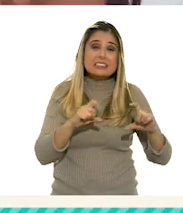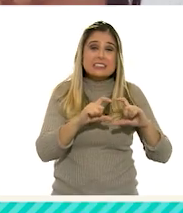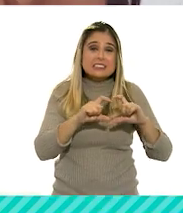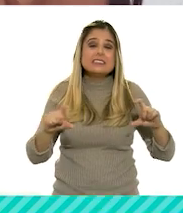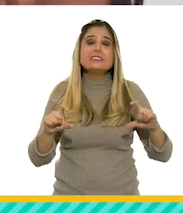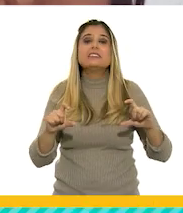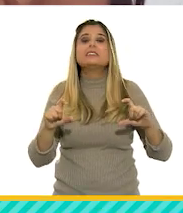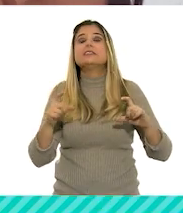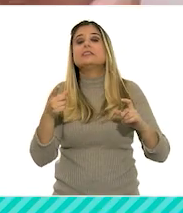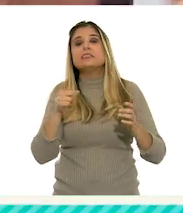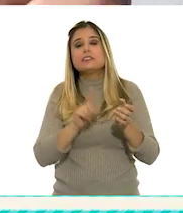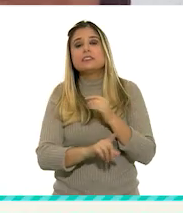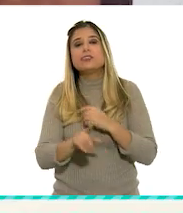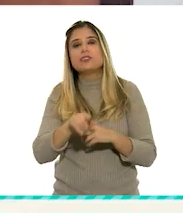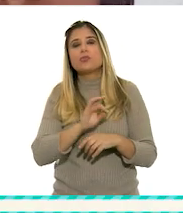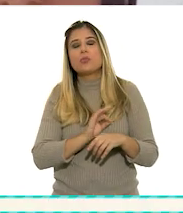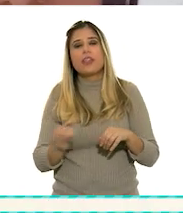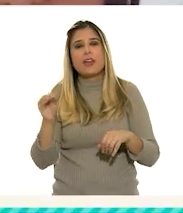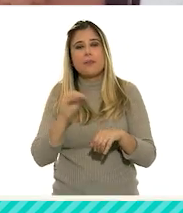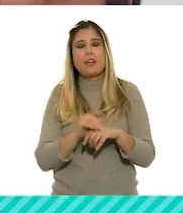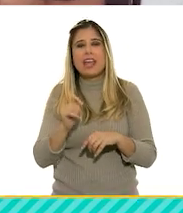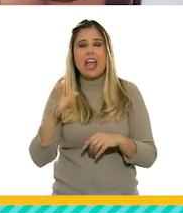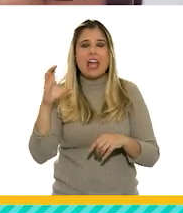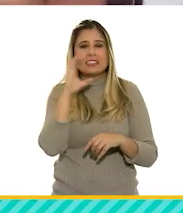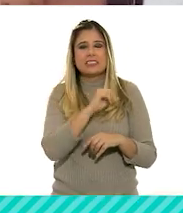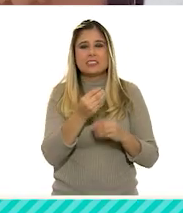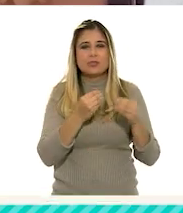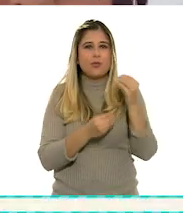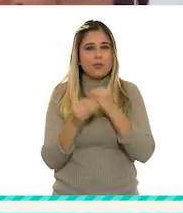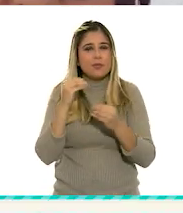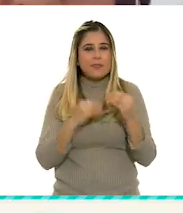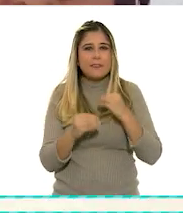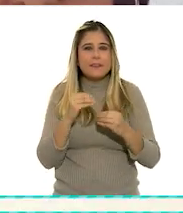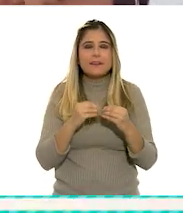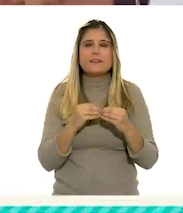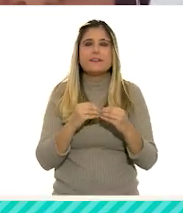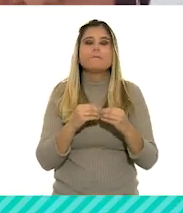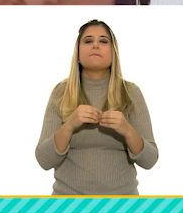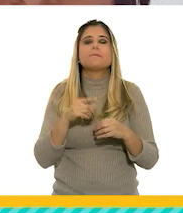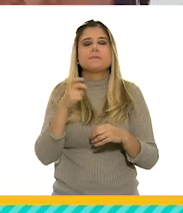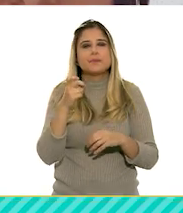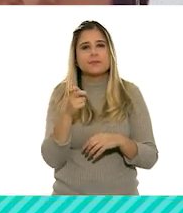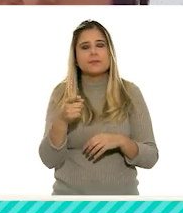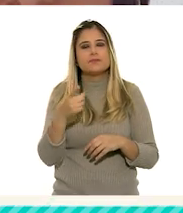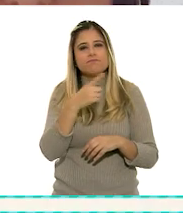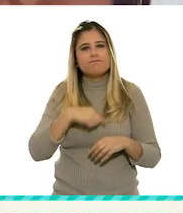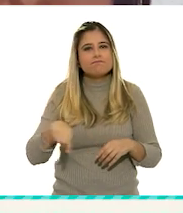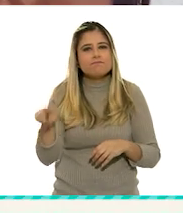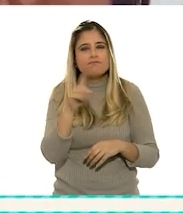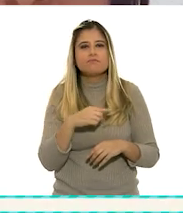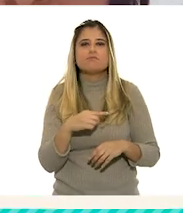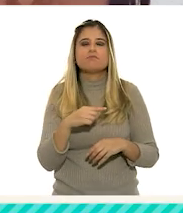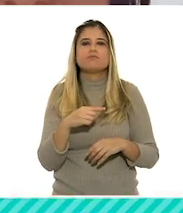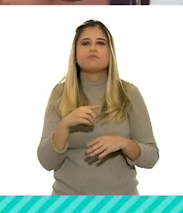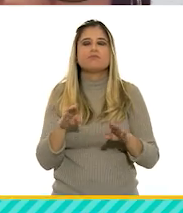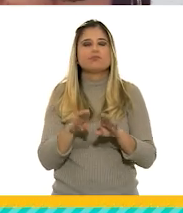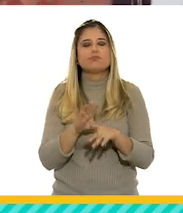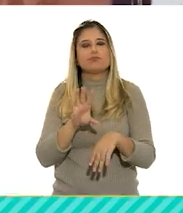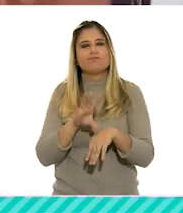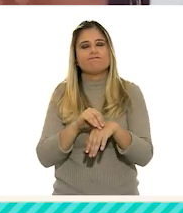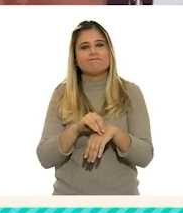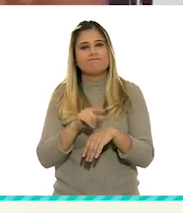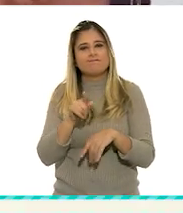por el hecho de aplicar calor a los alimentos, nos va a